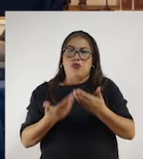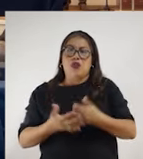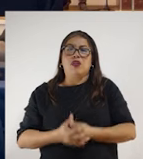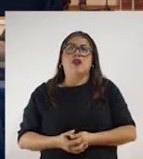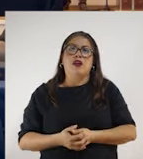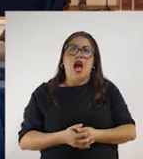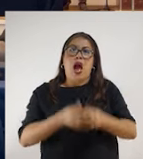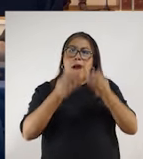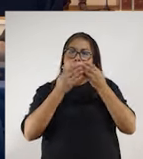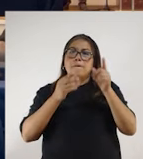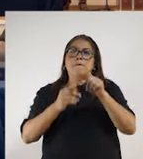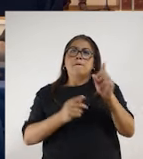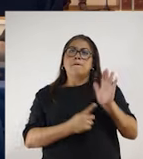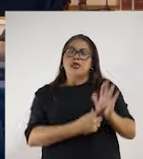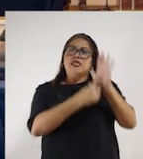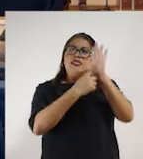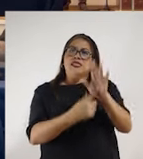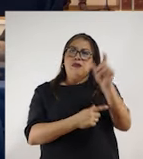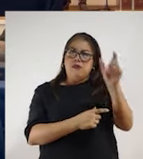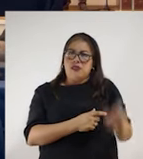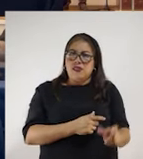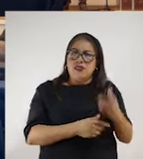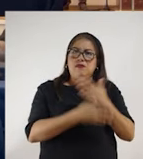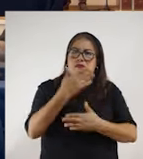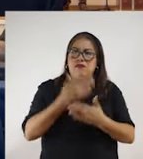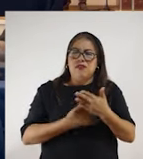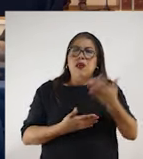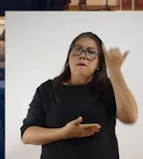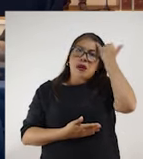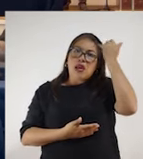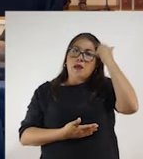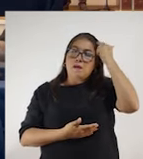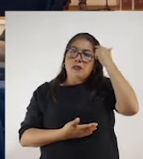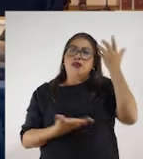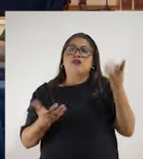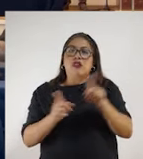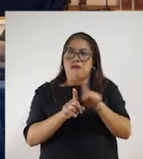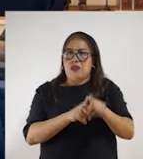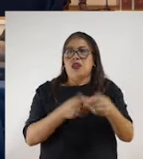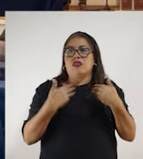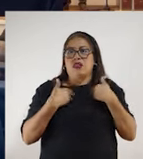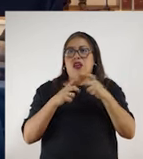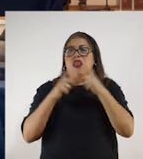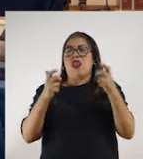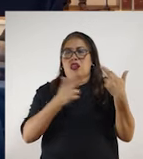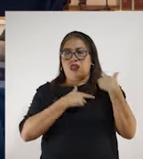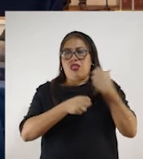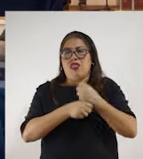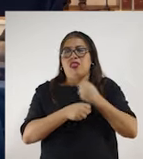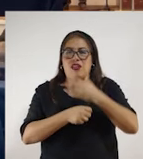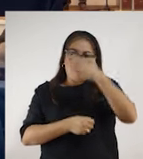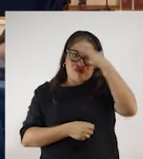visibles permanentemente y de la peor manera son las personas con discapacidad psicosocial. Y ahí tenemos un gran trabajo que